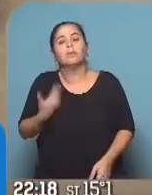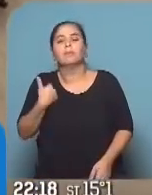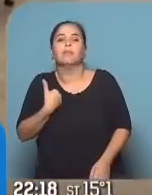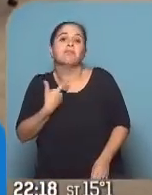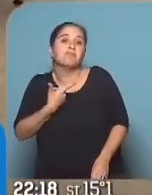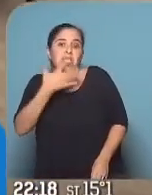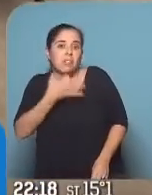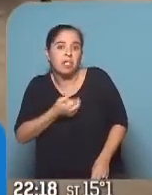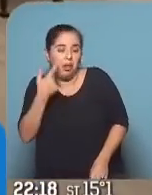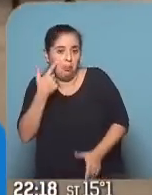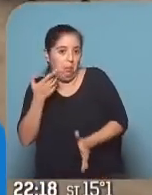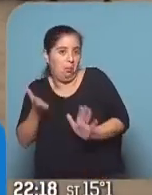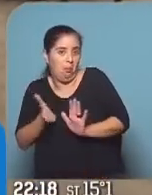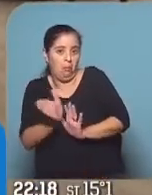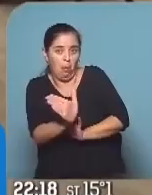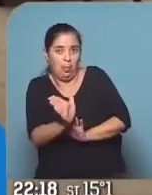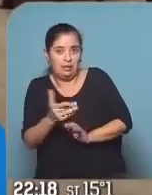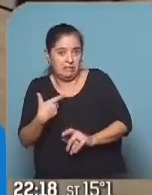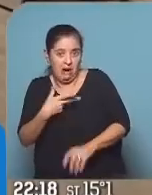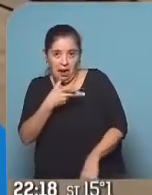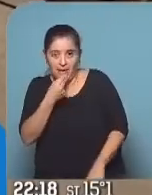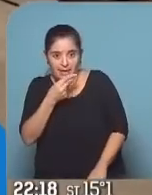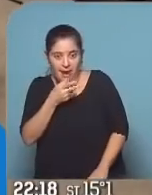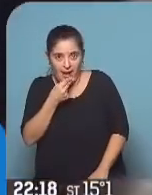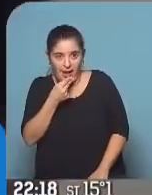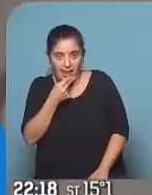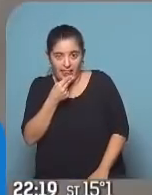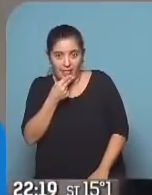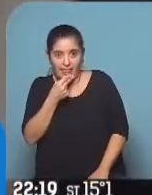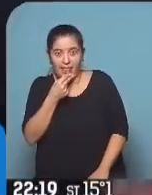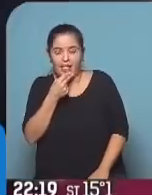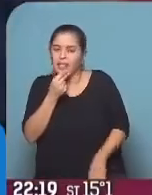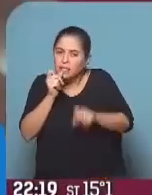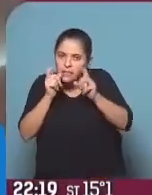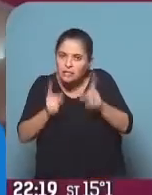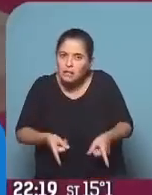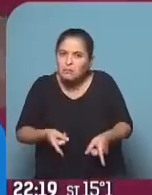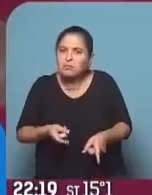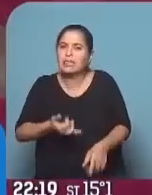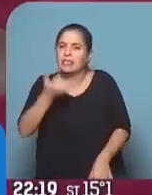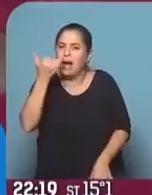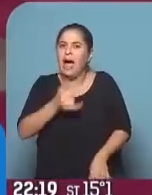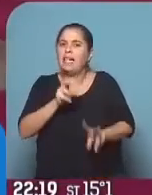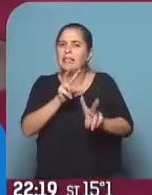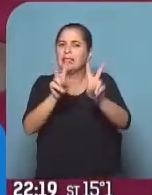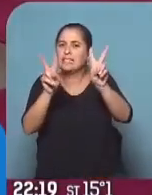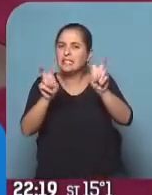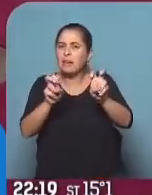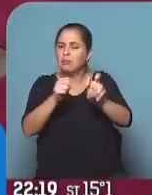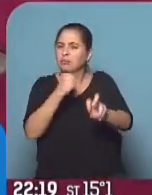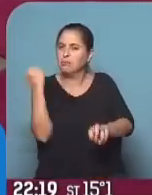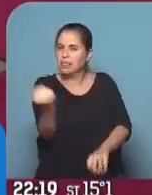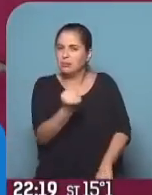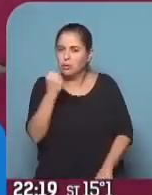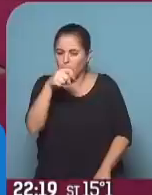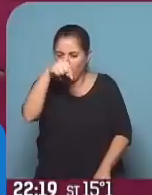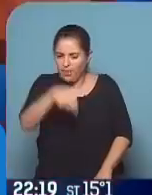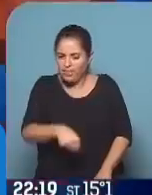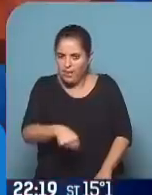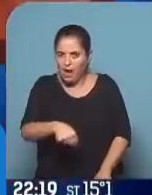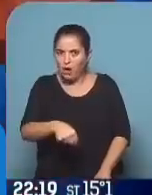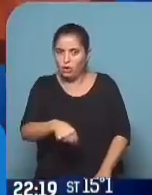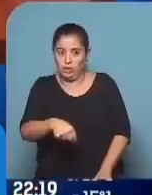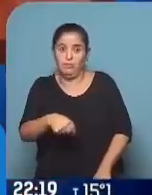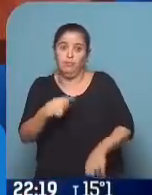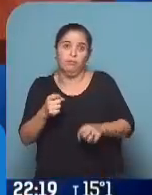propiedad intelectual, que es uno de los temas más candentes también de la actualidad, además de la guerra tecnológica presente y futura. Y